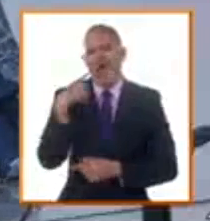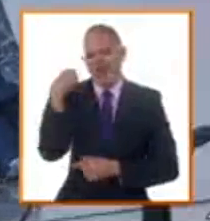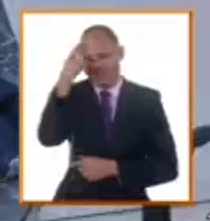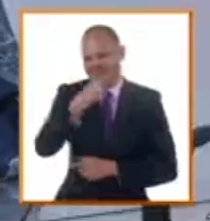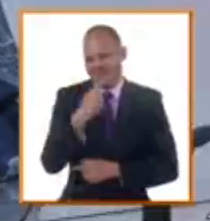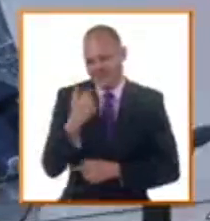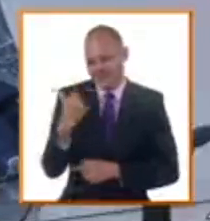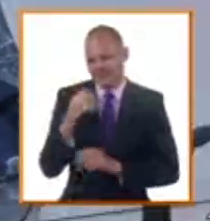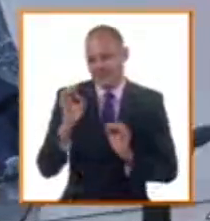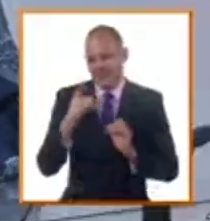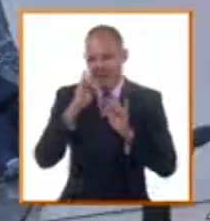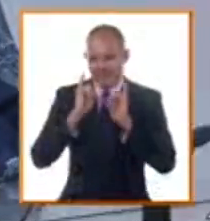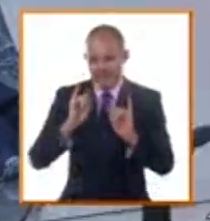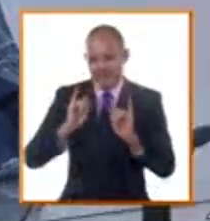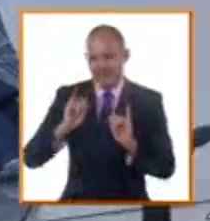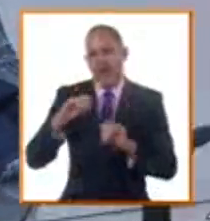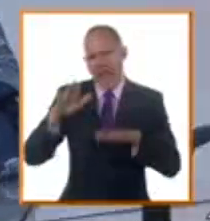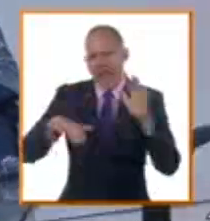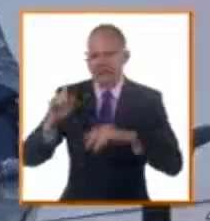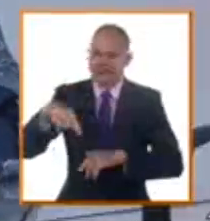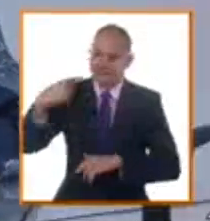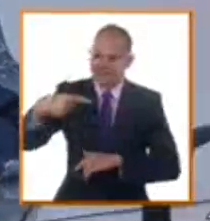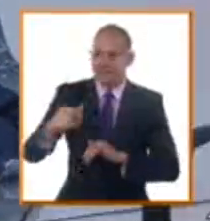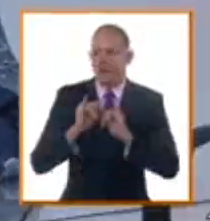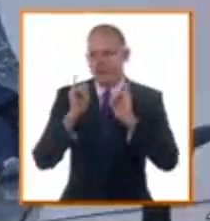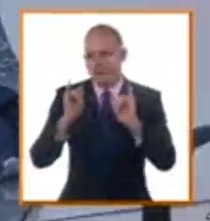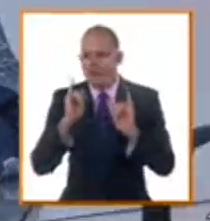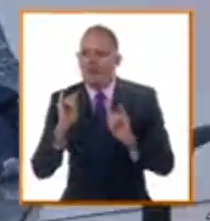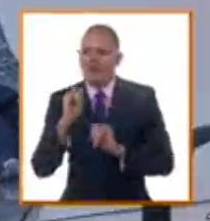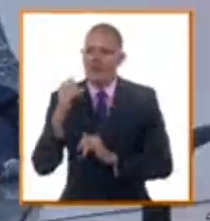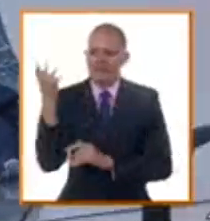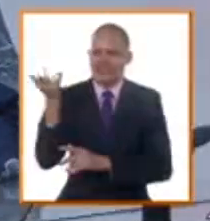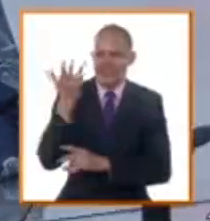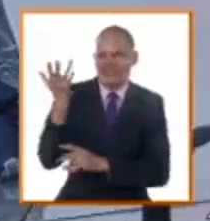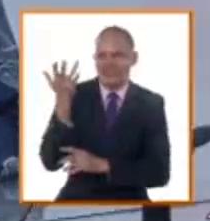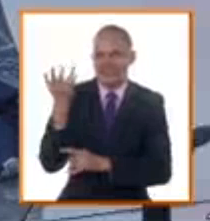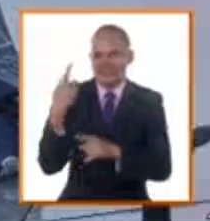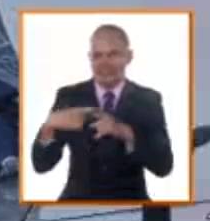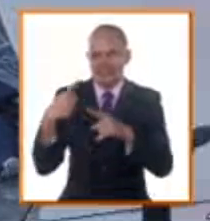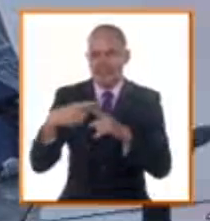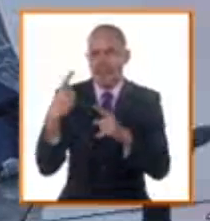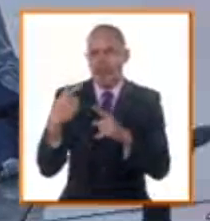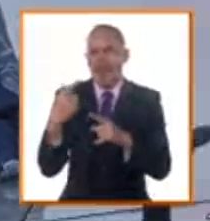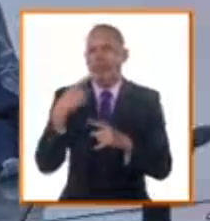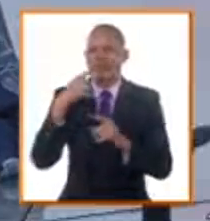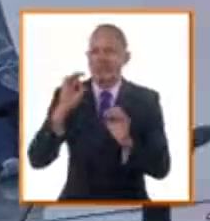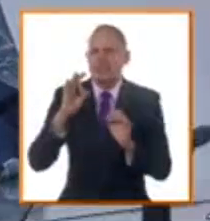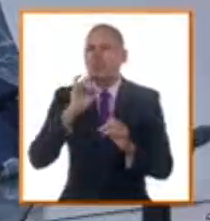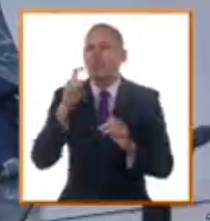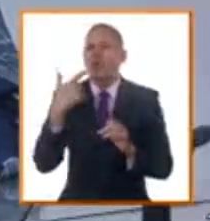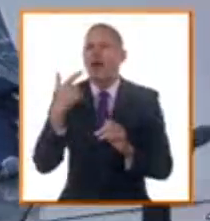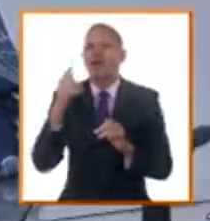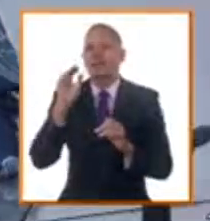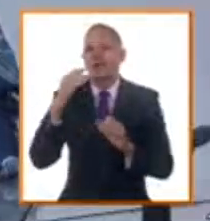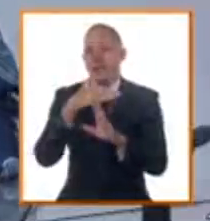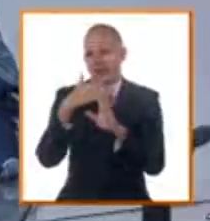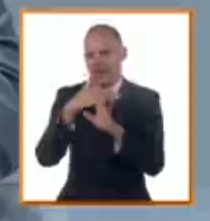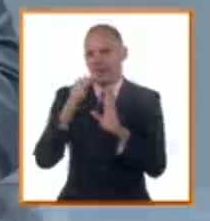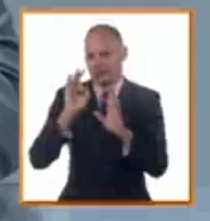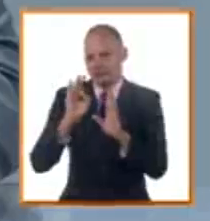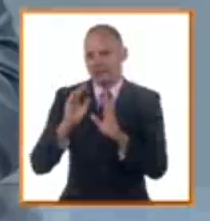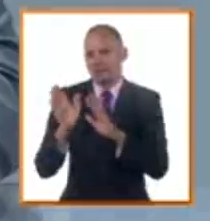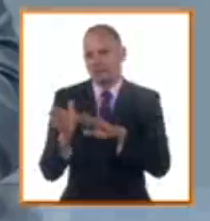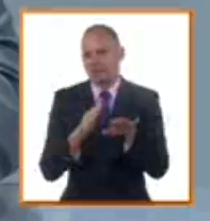entra a nuestras casas cotidianamente, sobre todo en la programación del mediodía. El licenciado Osvaldo Martínez